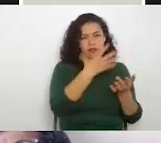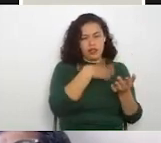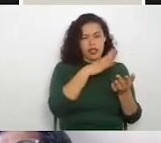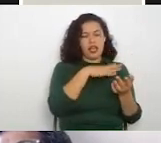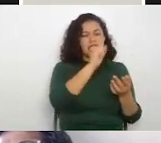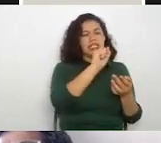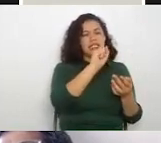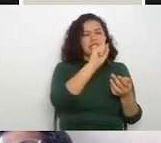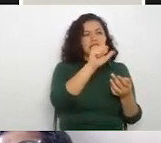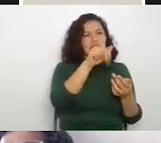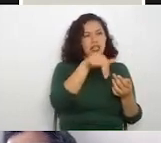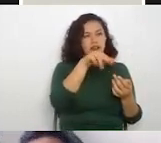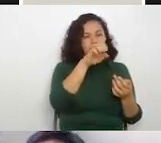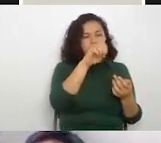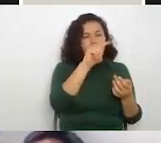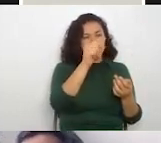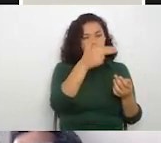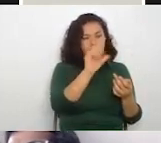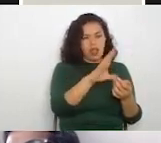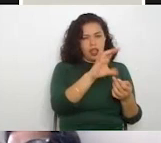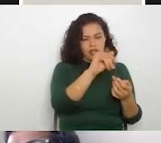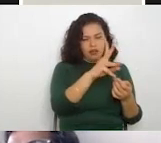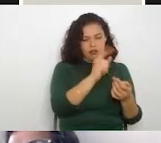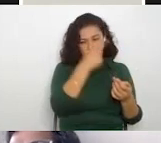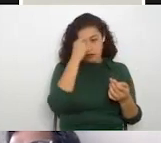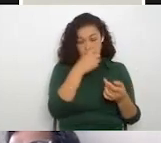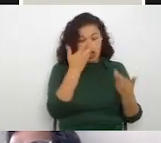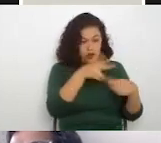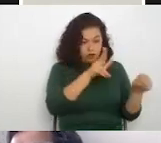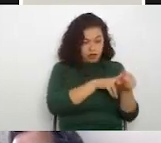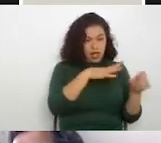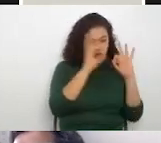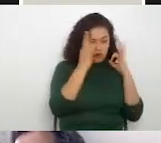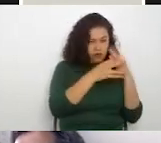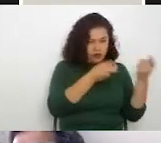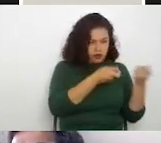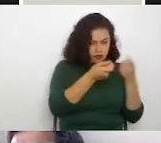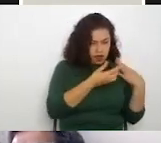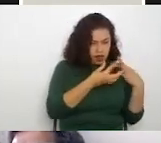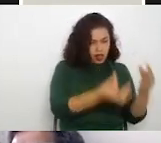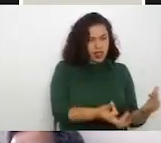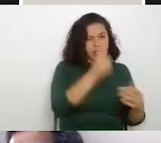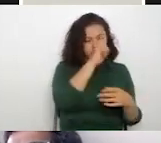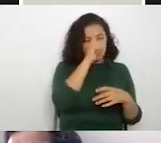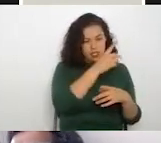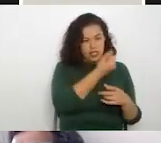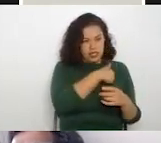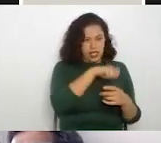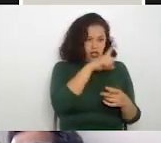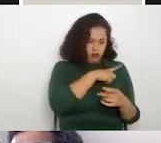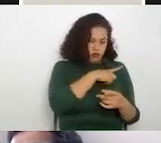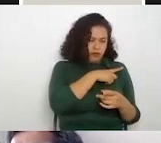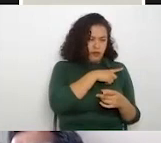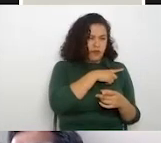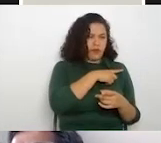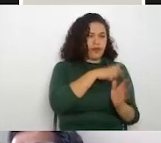Samantha Campos, que dice, para los hospitales que tienen un modelo de gestión de calidad pegado al Consejo de Salubridad, el estándar